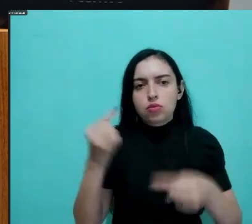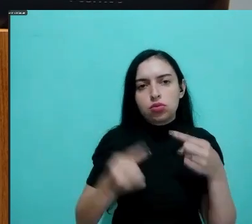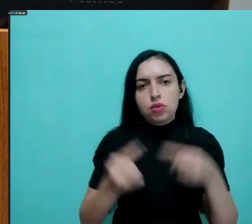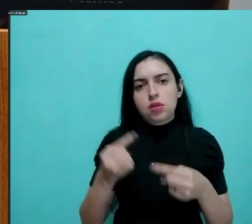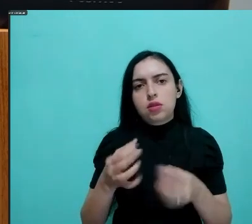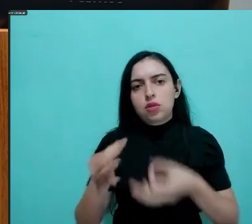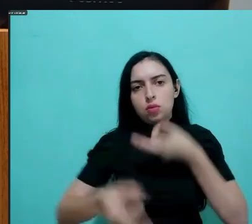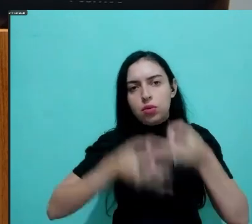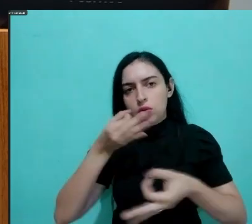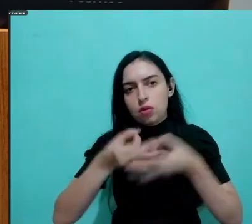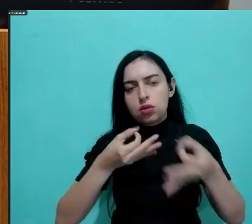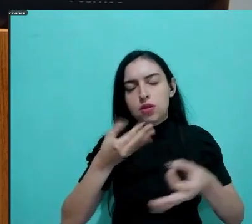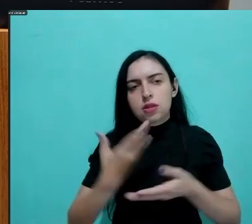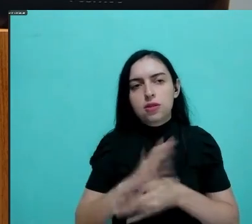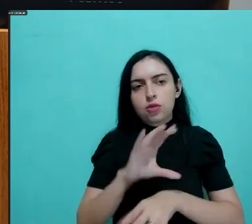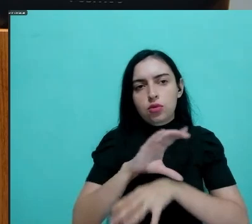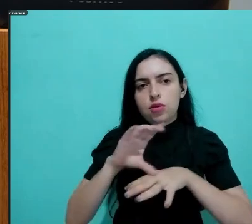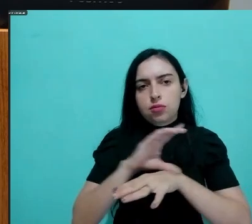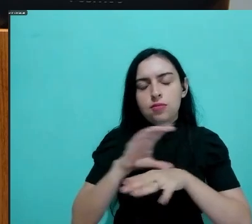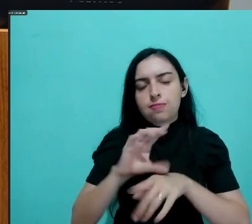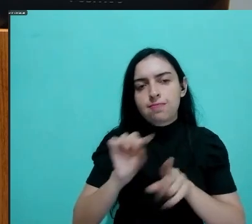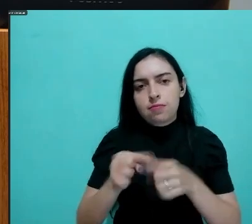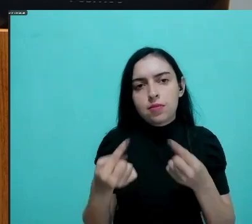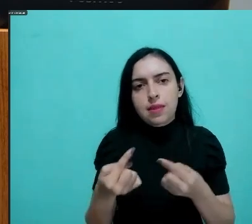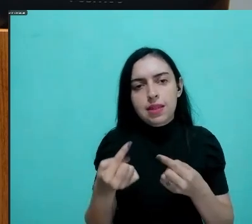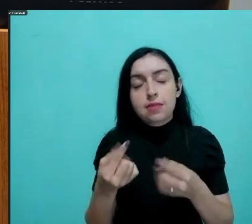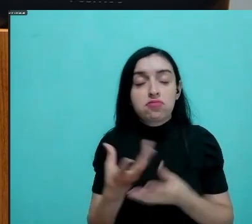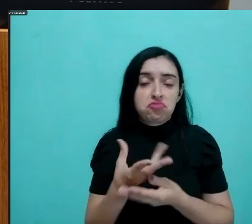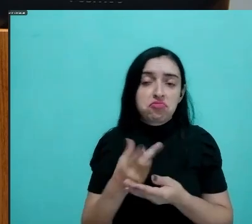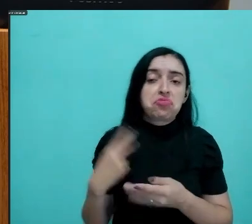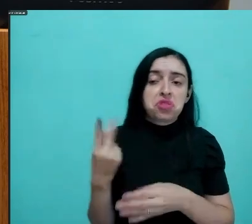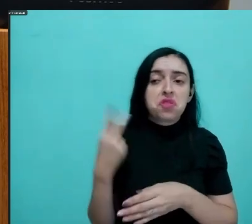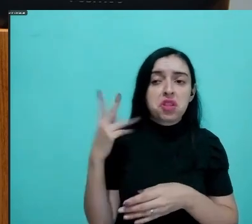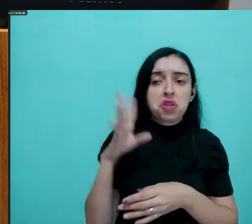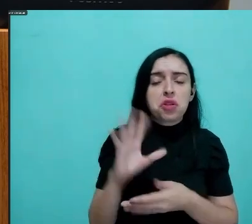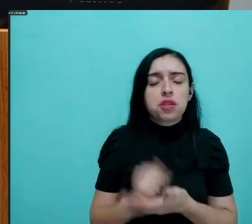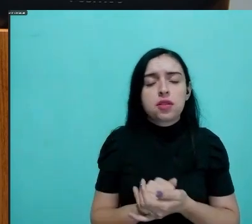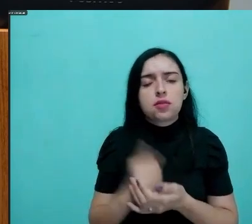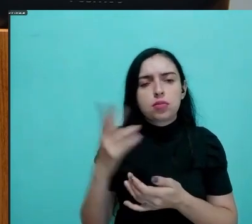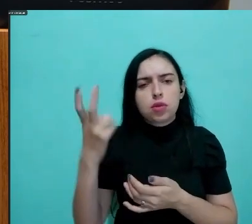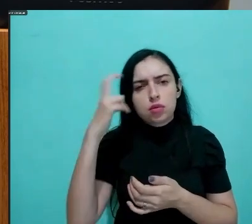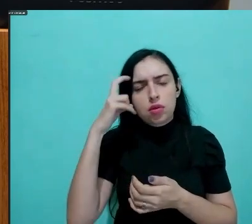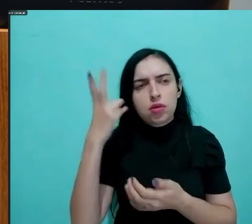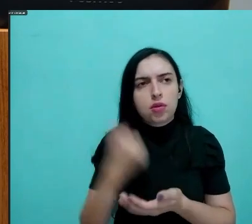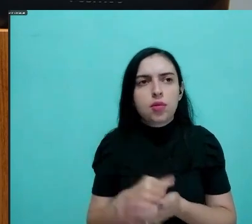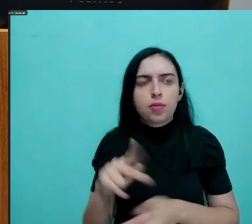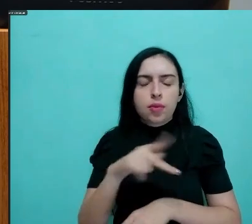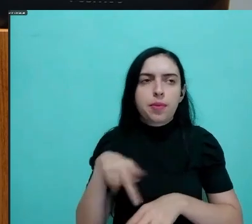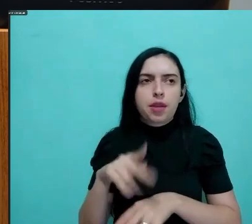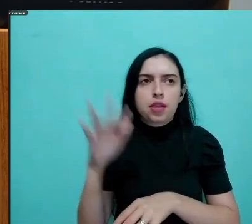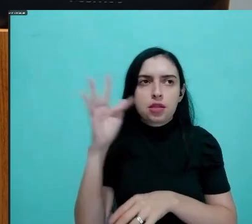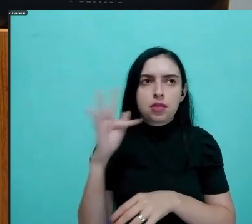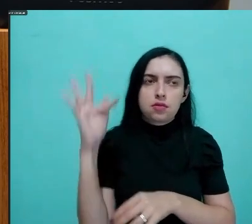argumentaciones constitucionales más ricas en el paisaje político francés.